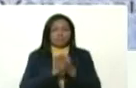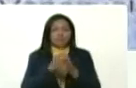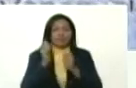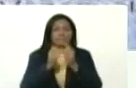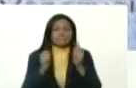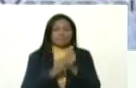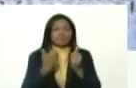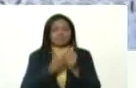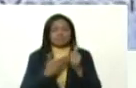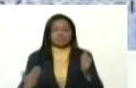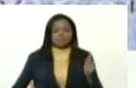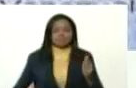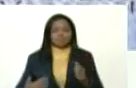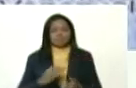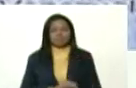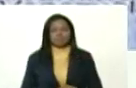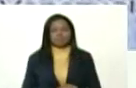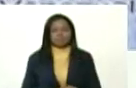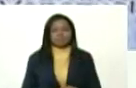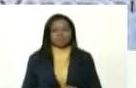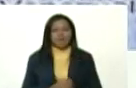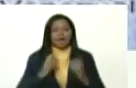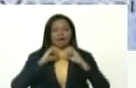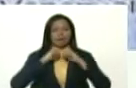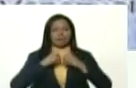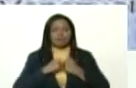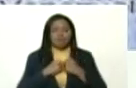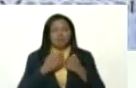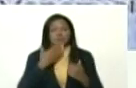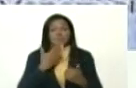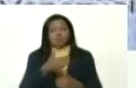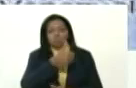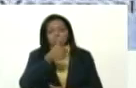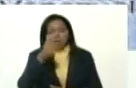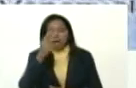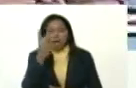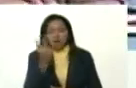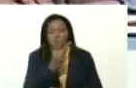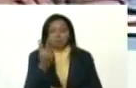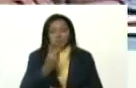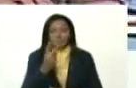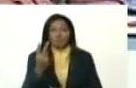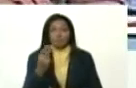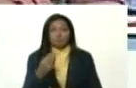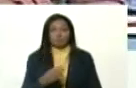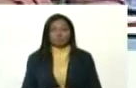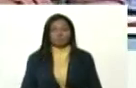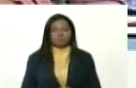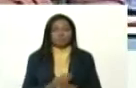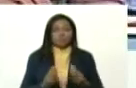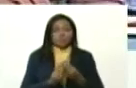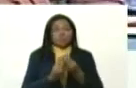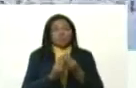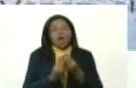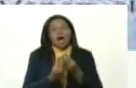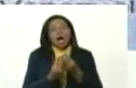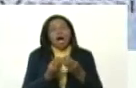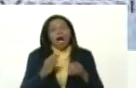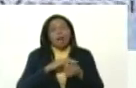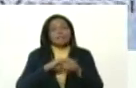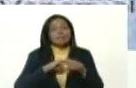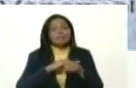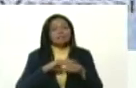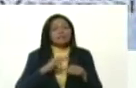vicepresidenta, compañero Aristóbulo, les pido a los dos, junto a la ministra Asia Villegas, la doctora Asia